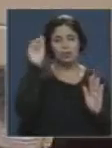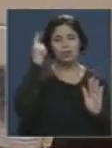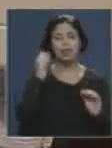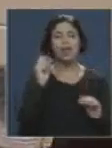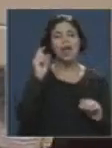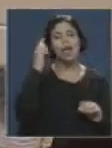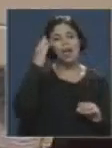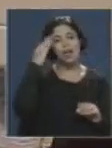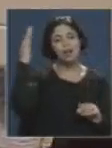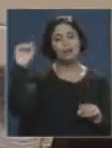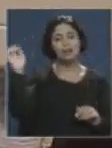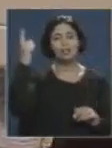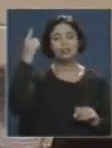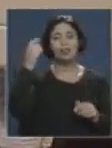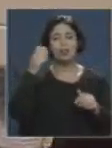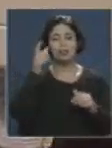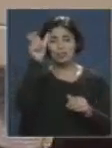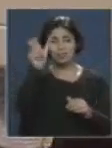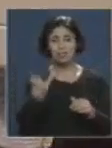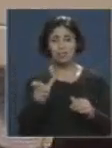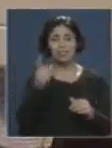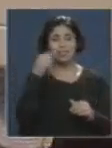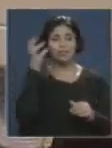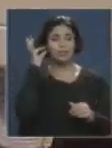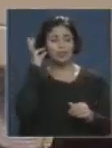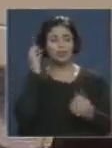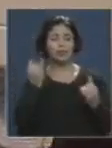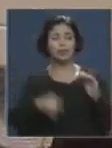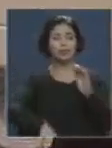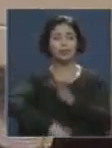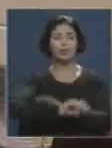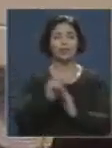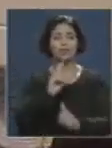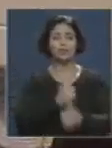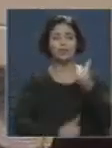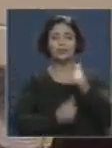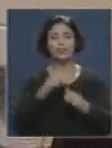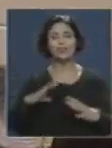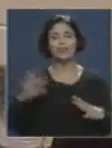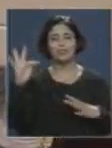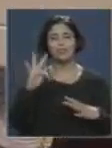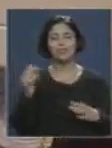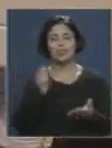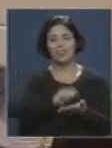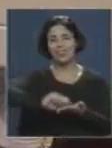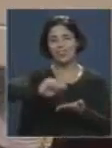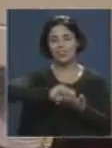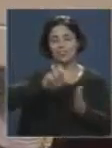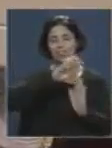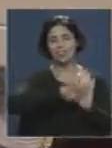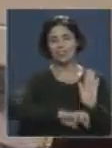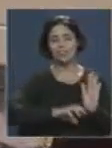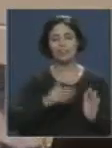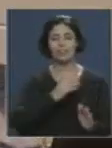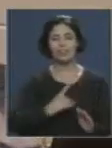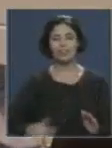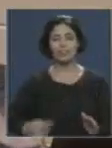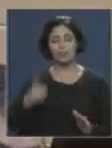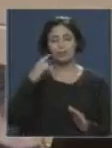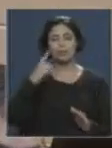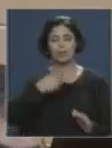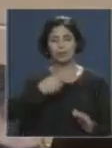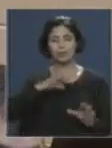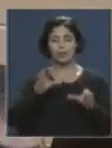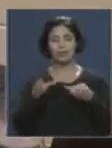Día Nacional del Futbolista y la Futbolista Amateur, felicitar al autor del proyecto, el diputado de nuestra